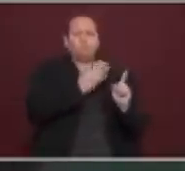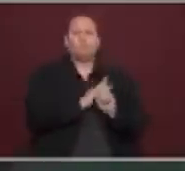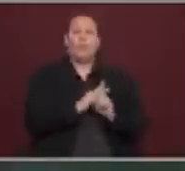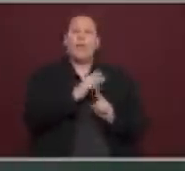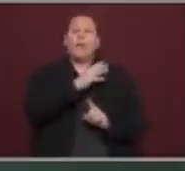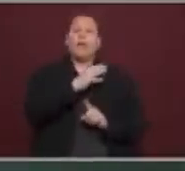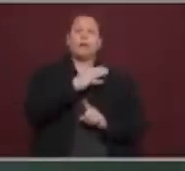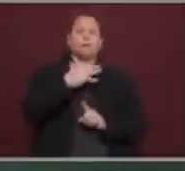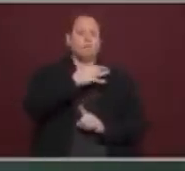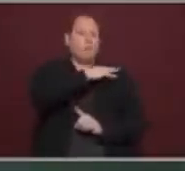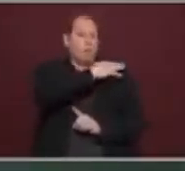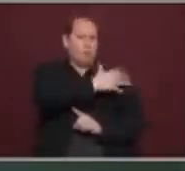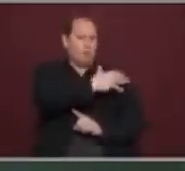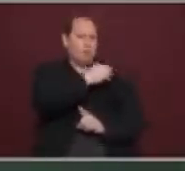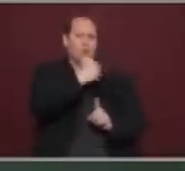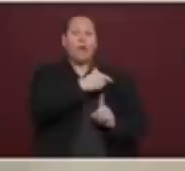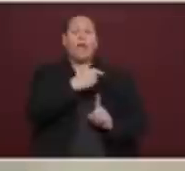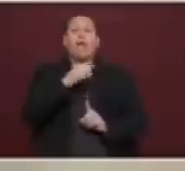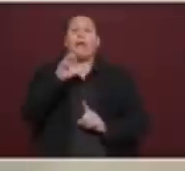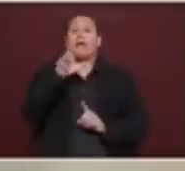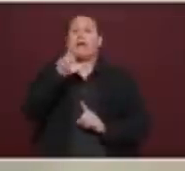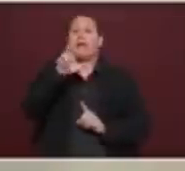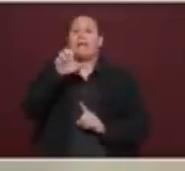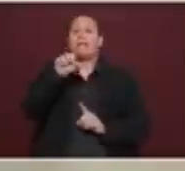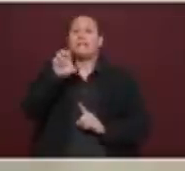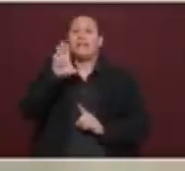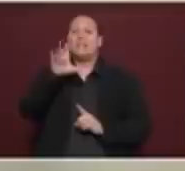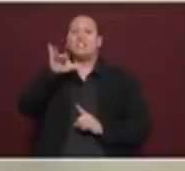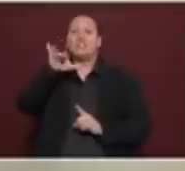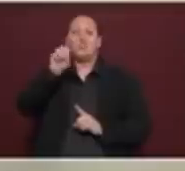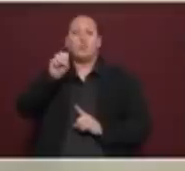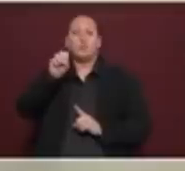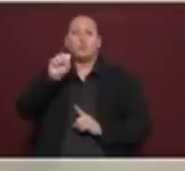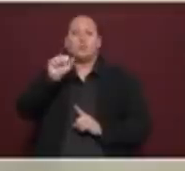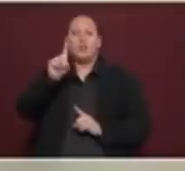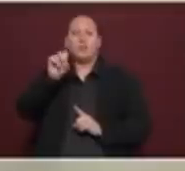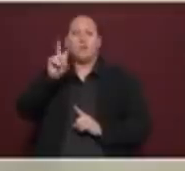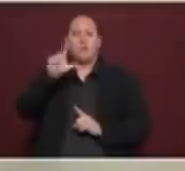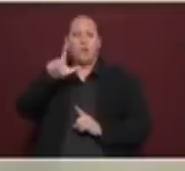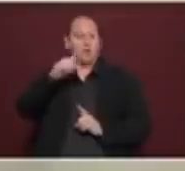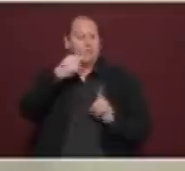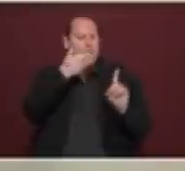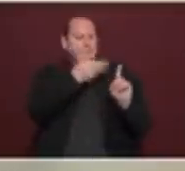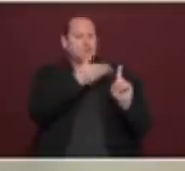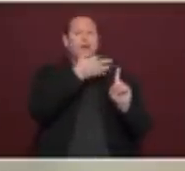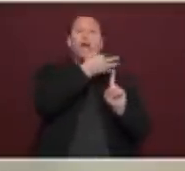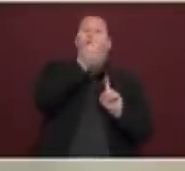general luís crescencio sandoval les informe